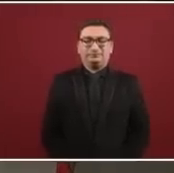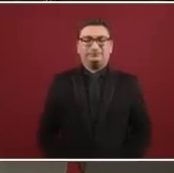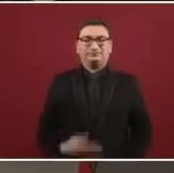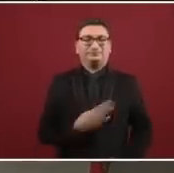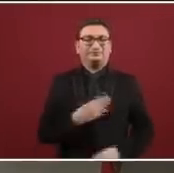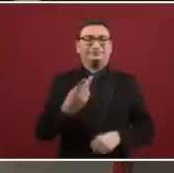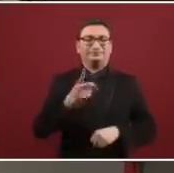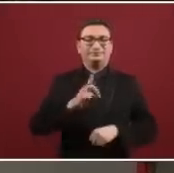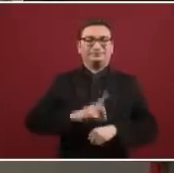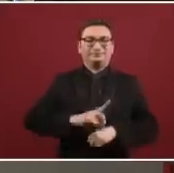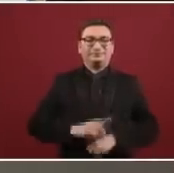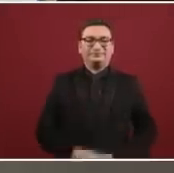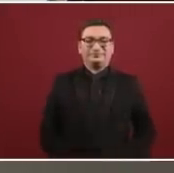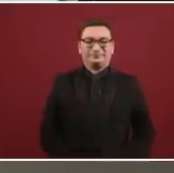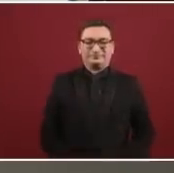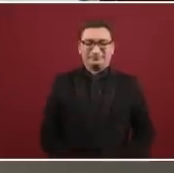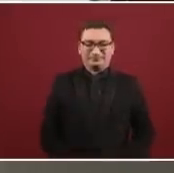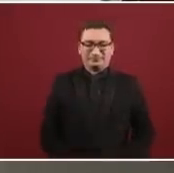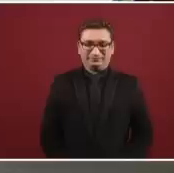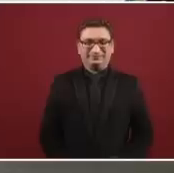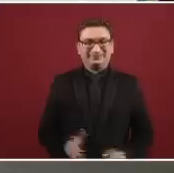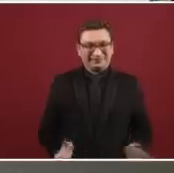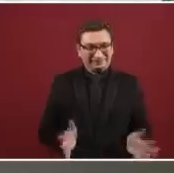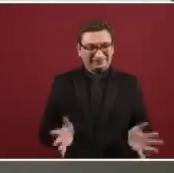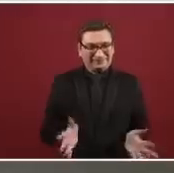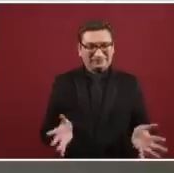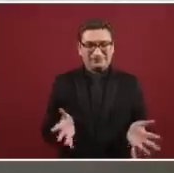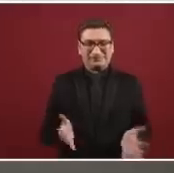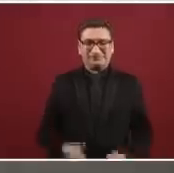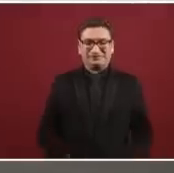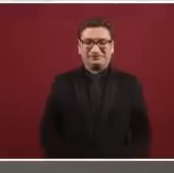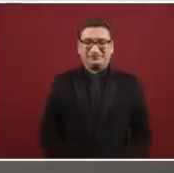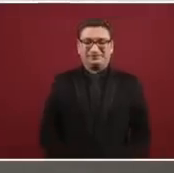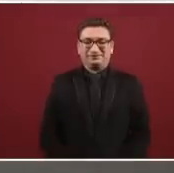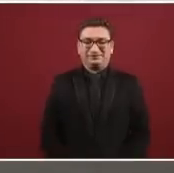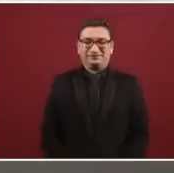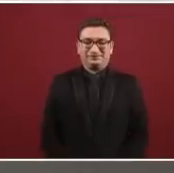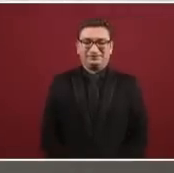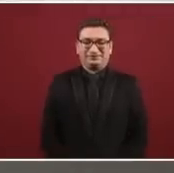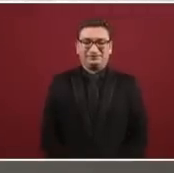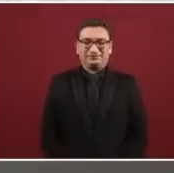días. Buenos días. Buenos días. Ánimo. Ánimo.